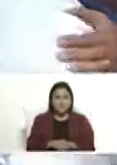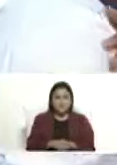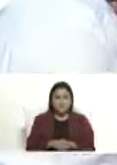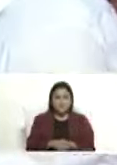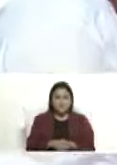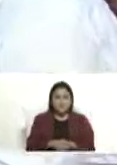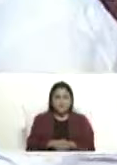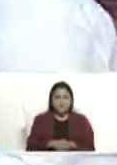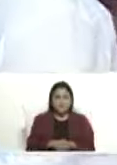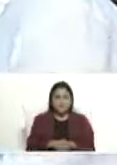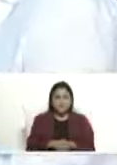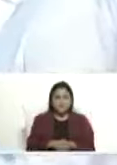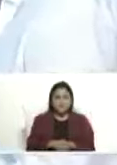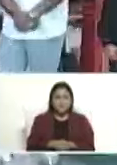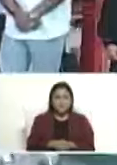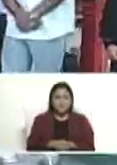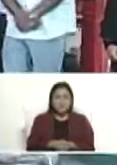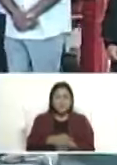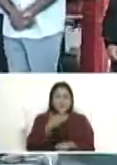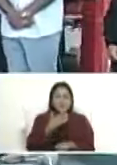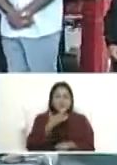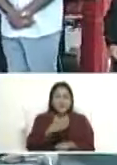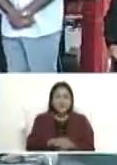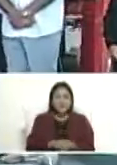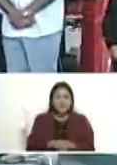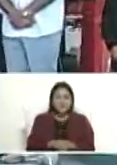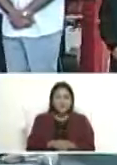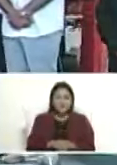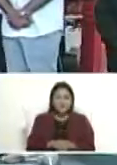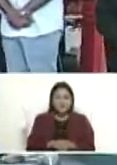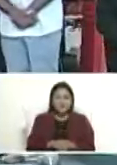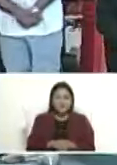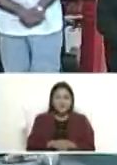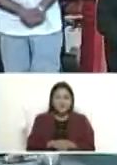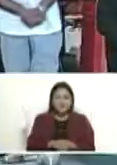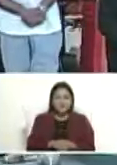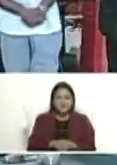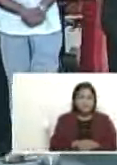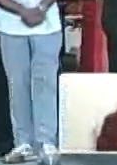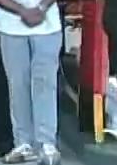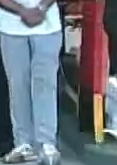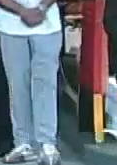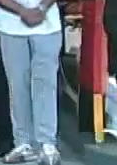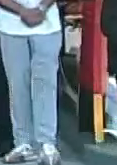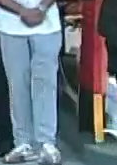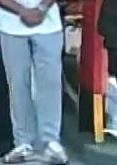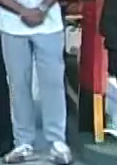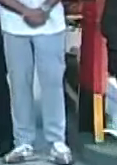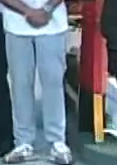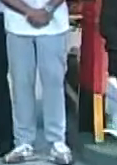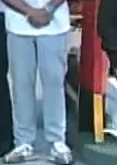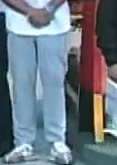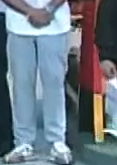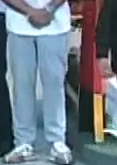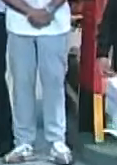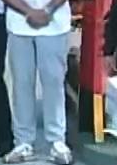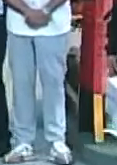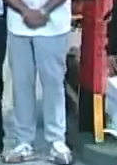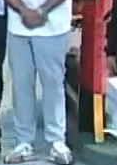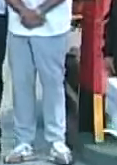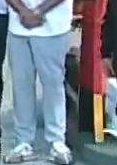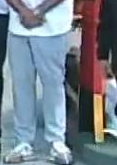Siempre. Gracias, señor presidente. Bueno, gracias. Gracias. Hay una gente, son amigas tuyas. Y el diplomático venezolano Alex Saá, quien ha agradecido